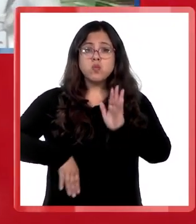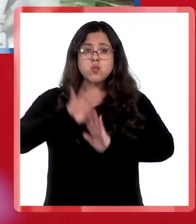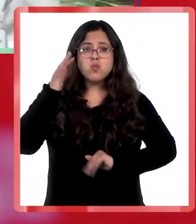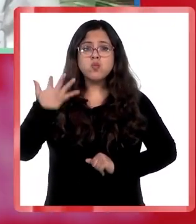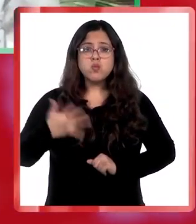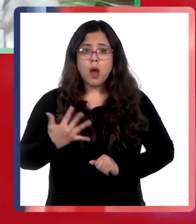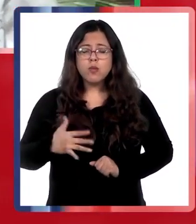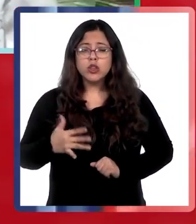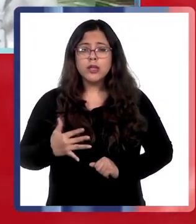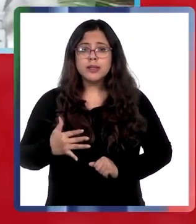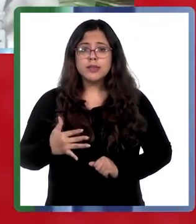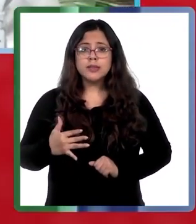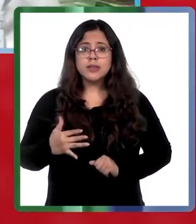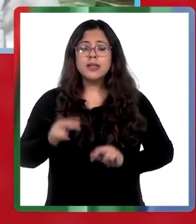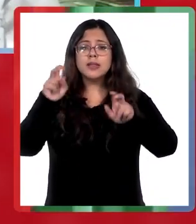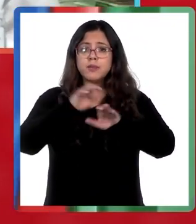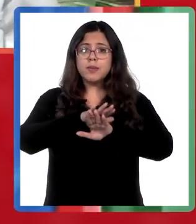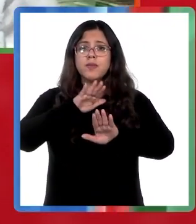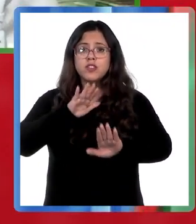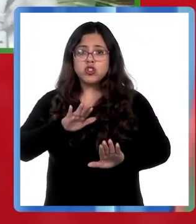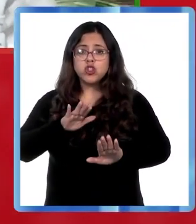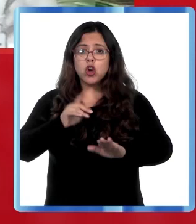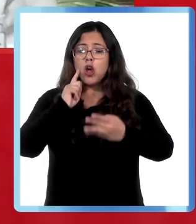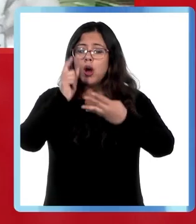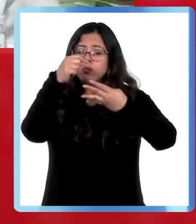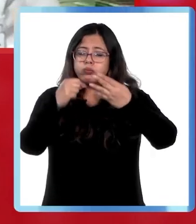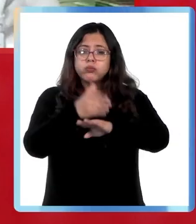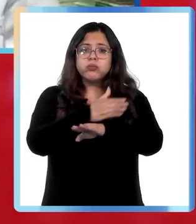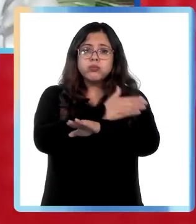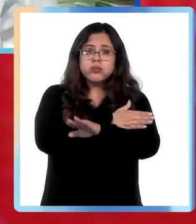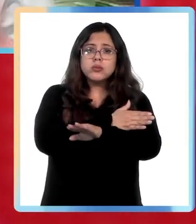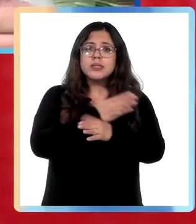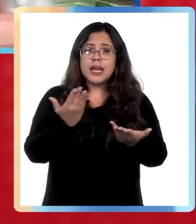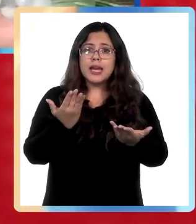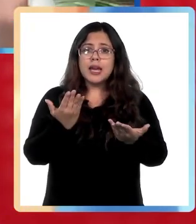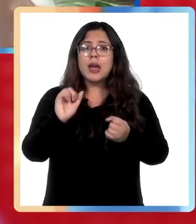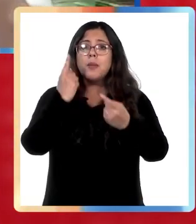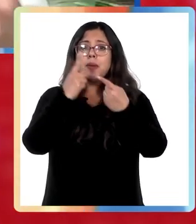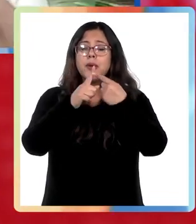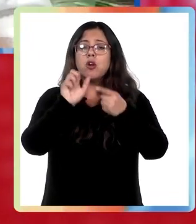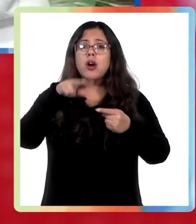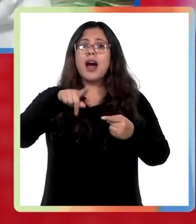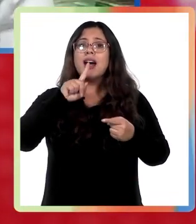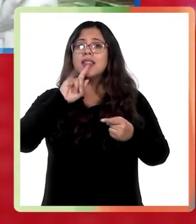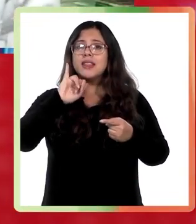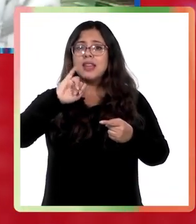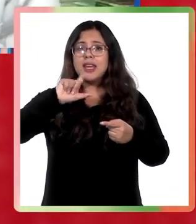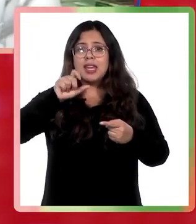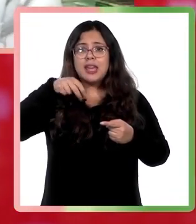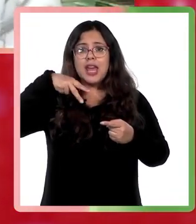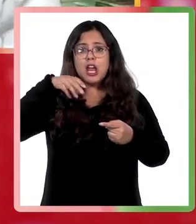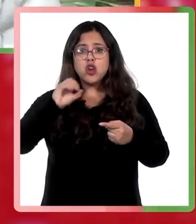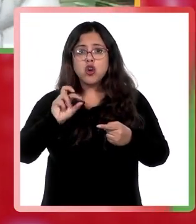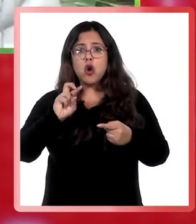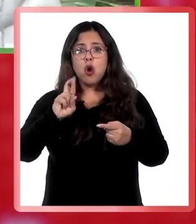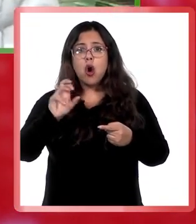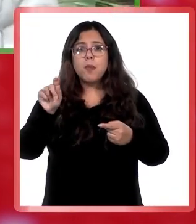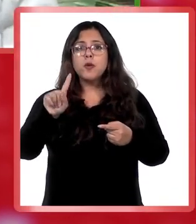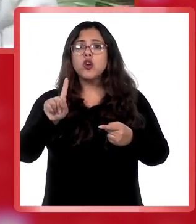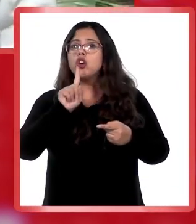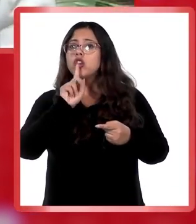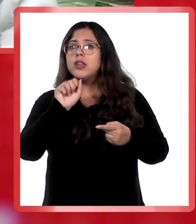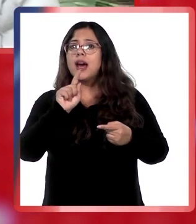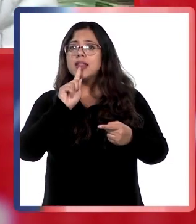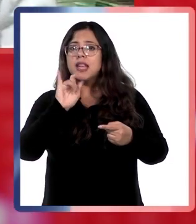más importantes de la prevención o del diagnóstico precoz es uno, el antígeno prostático específico. ¿Ya? Eso es un examen